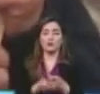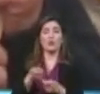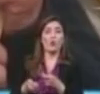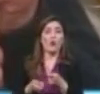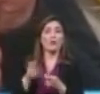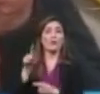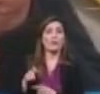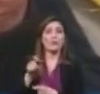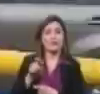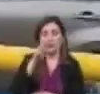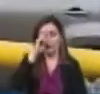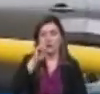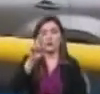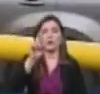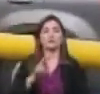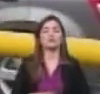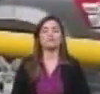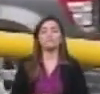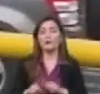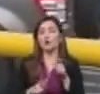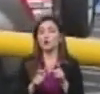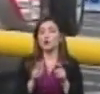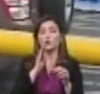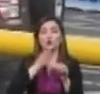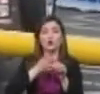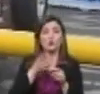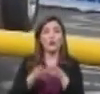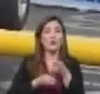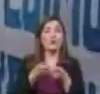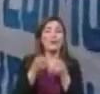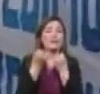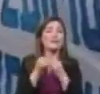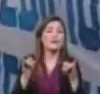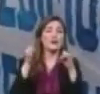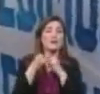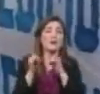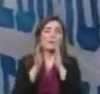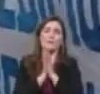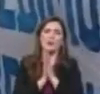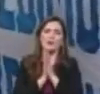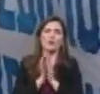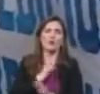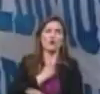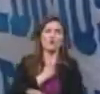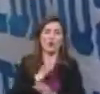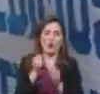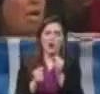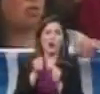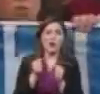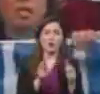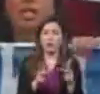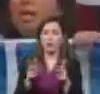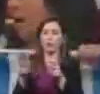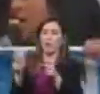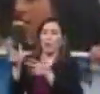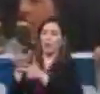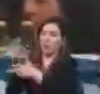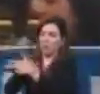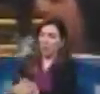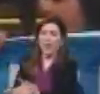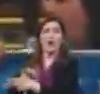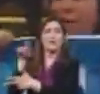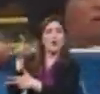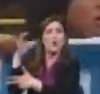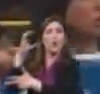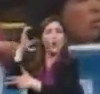comerciantes y necesitamos respeto. Son personas dedicadas al comercio informal quienes piden la devolución de sus vehículos pesados retenidos en